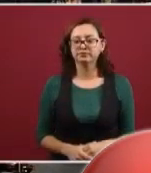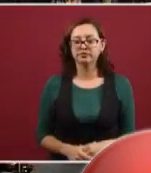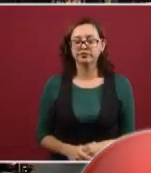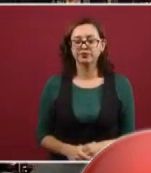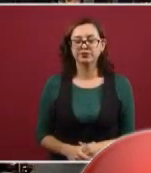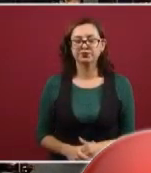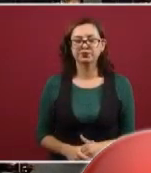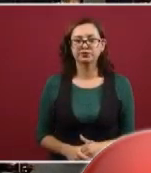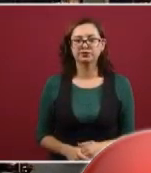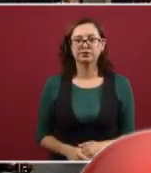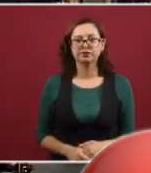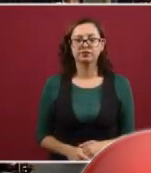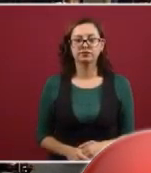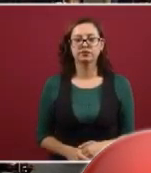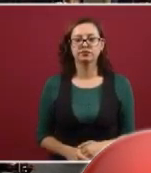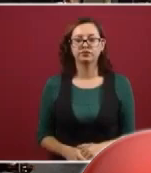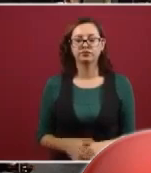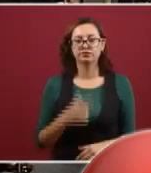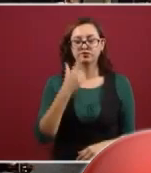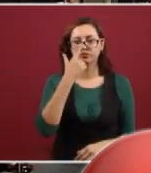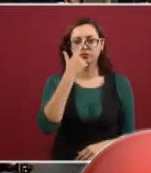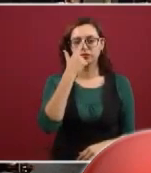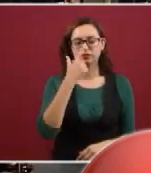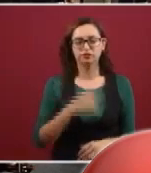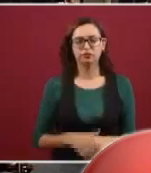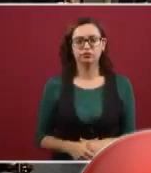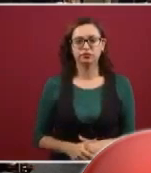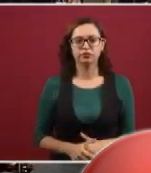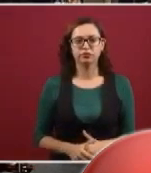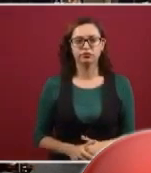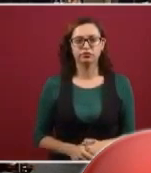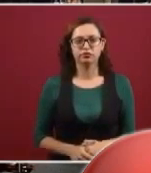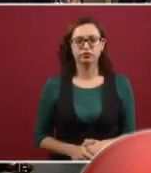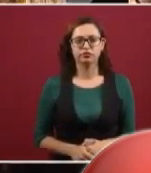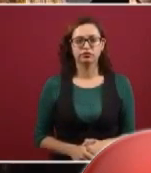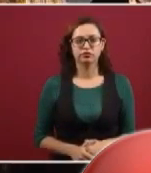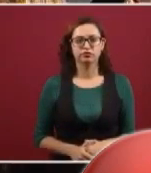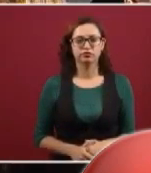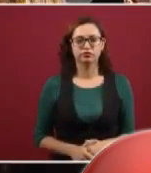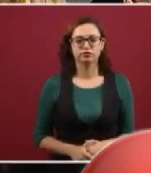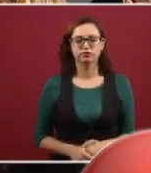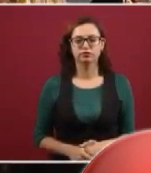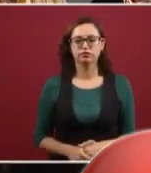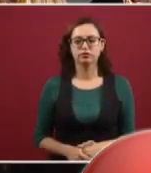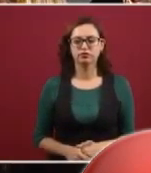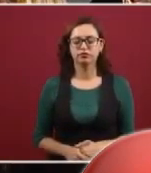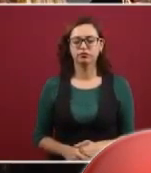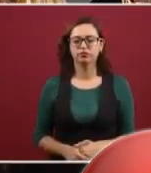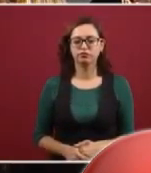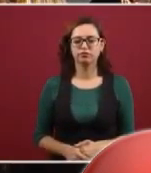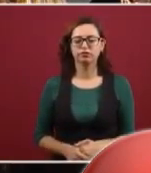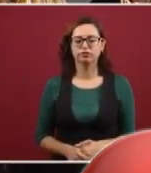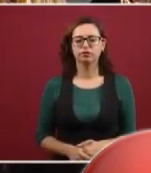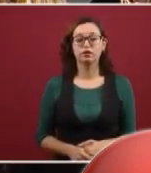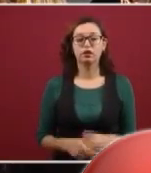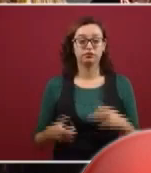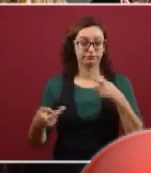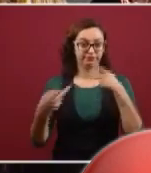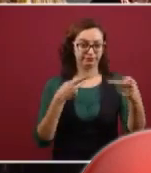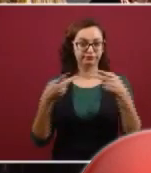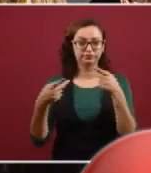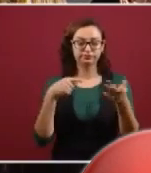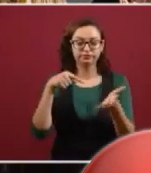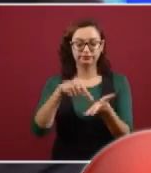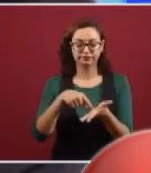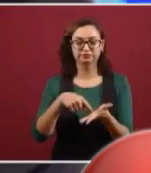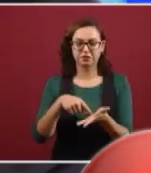En este documento, Pemex también deja clara su apertura a esquemas de negocio